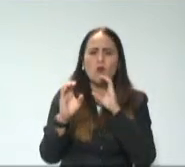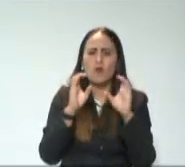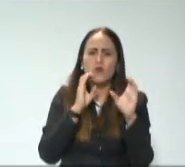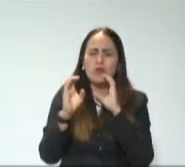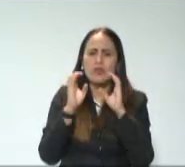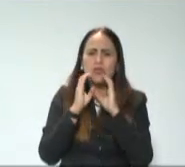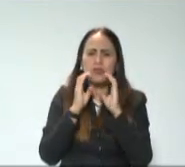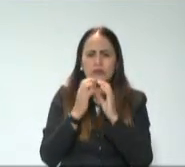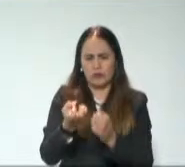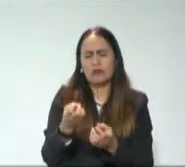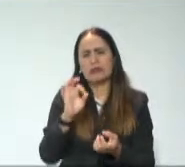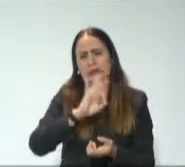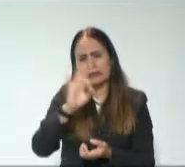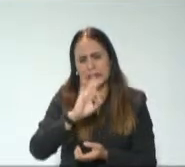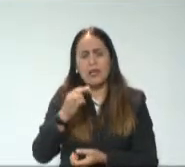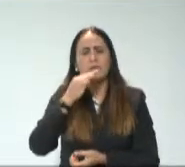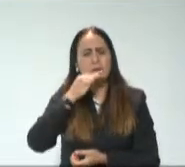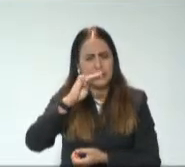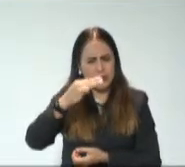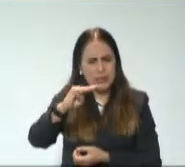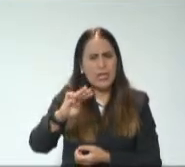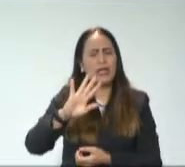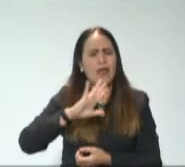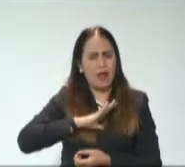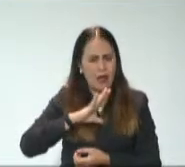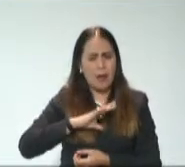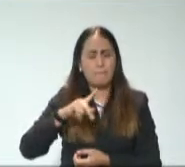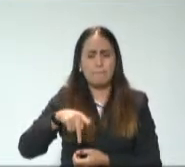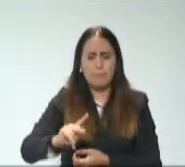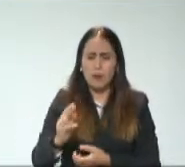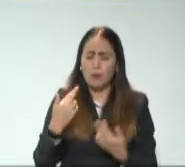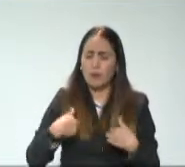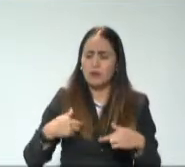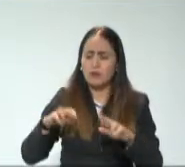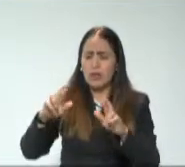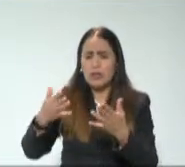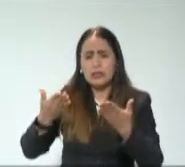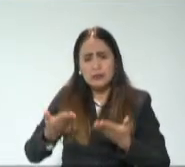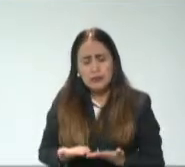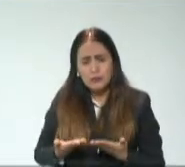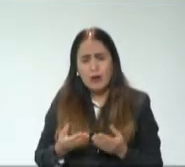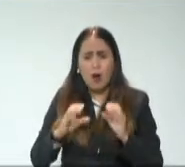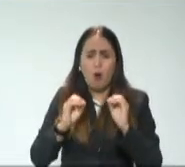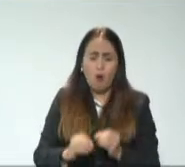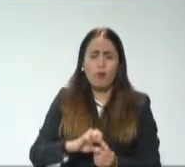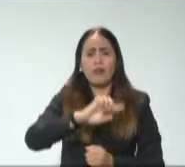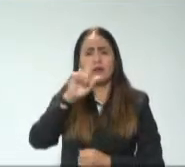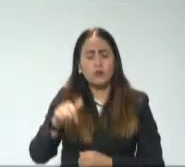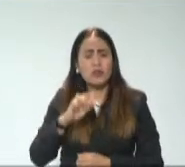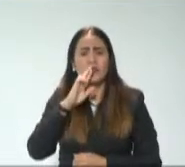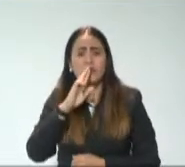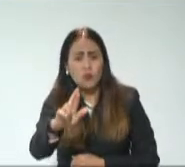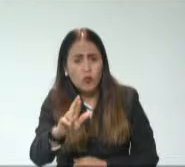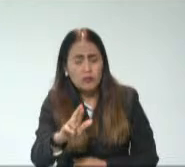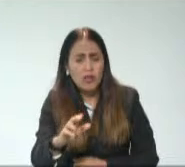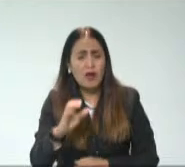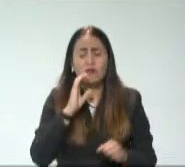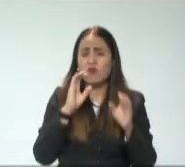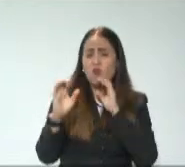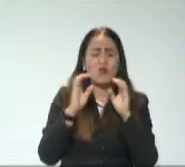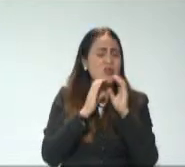existe un mensaje si no existe quién lo reciba y menos quién lo conteste no existe comunicación